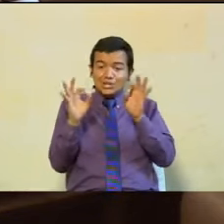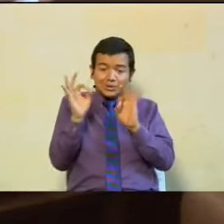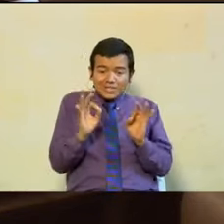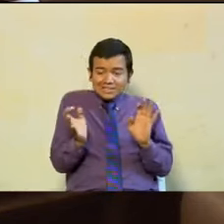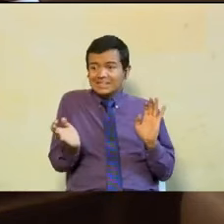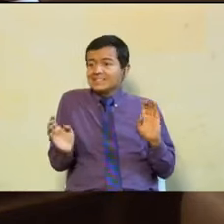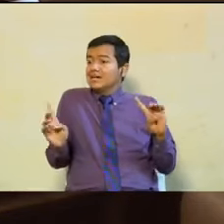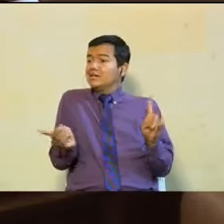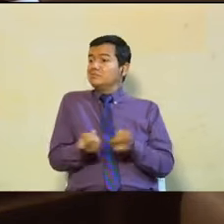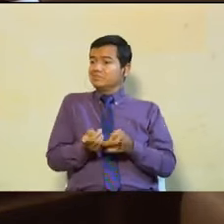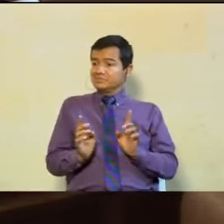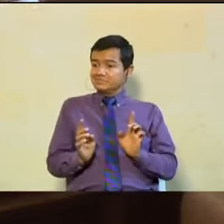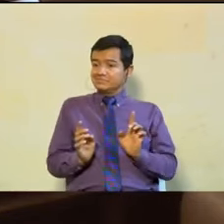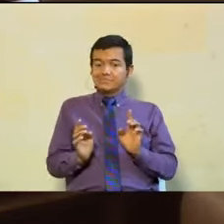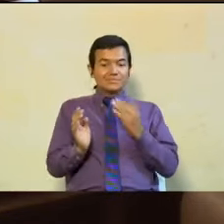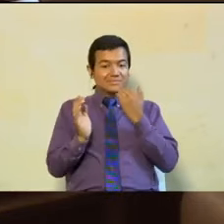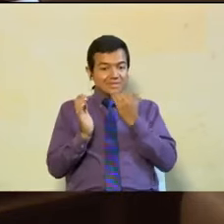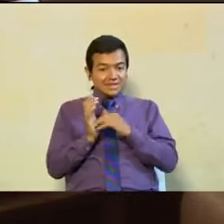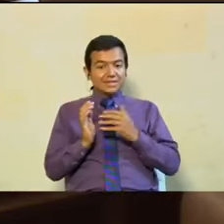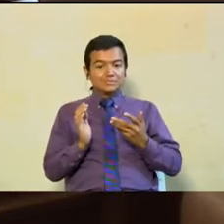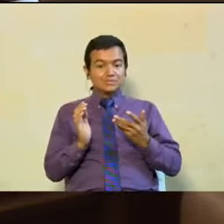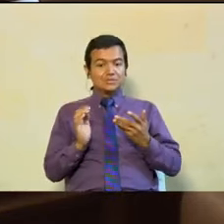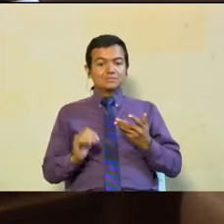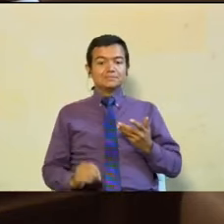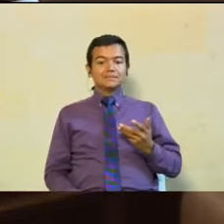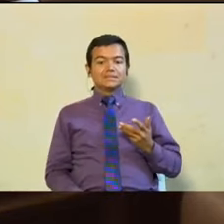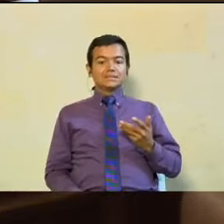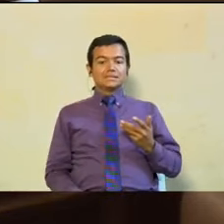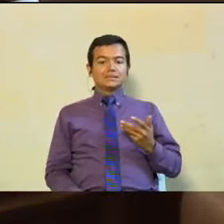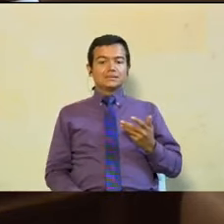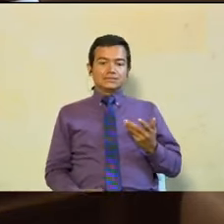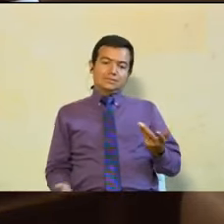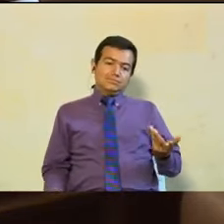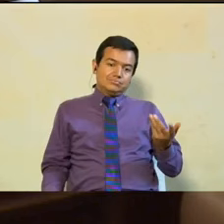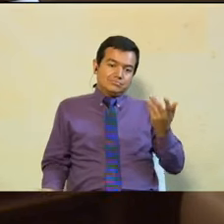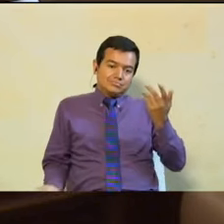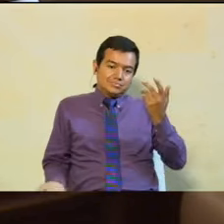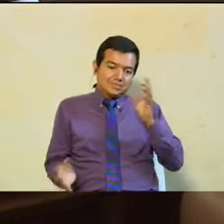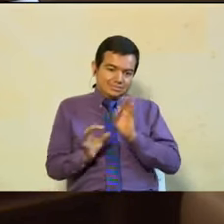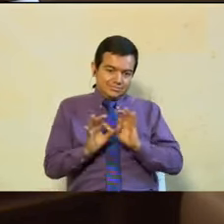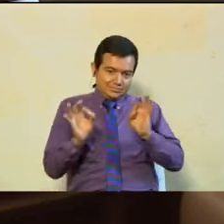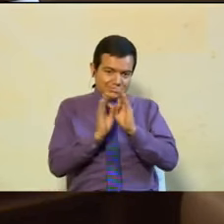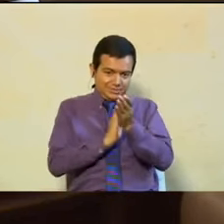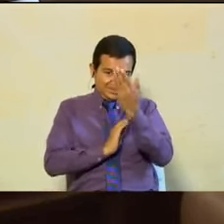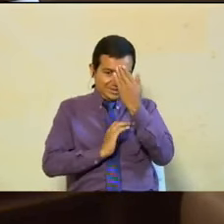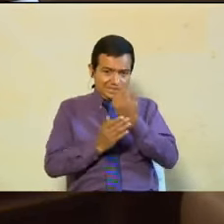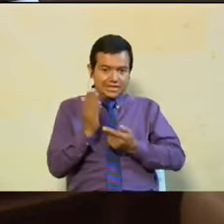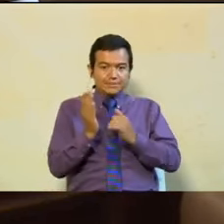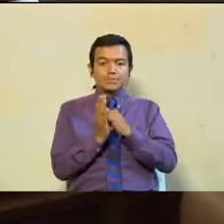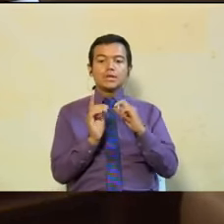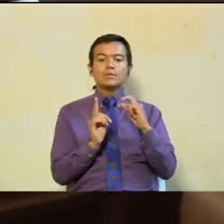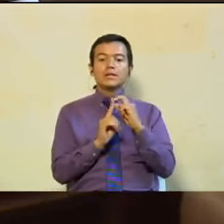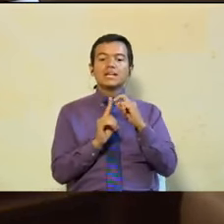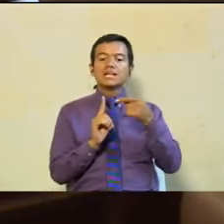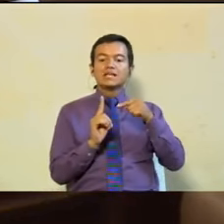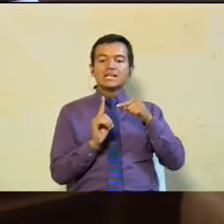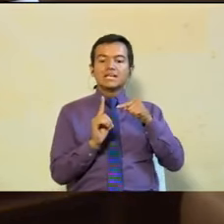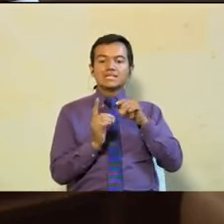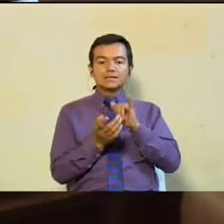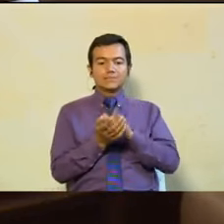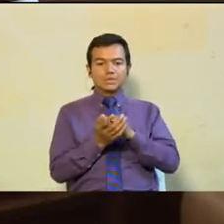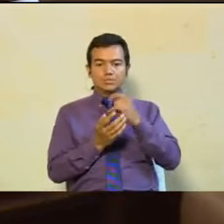por ejemplo nosotros y tendríamos que tener bien claro las definiciones entre lo que son los